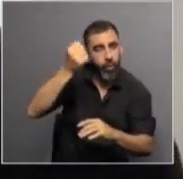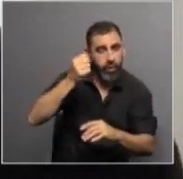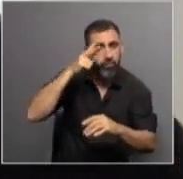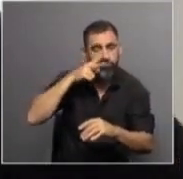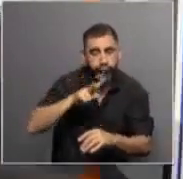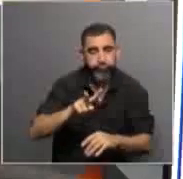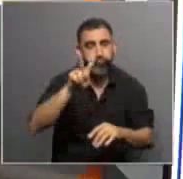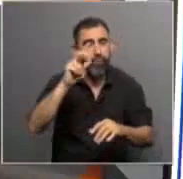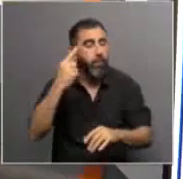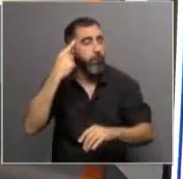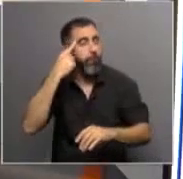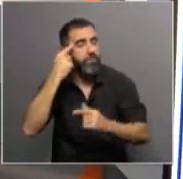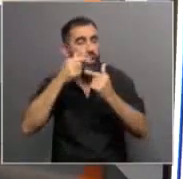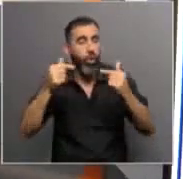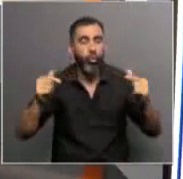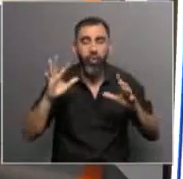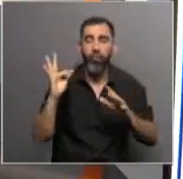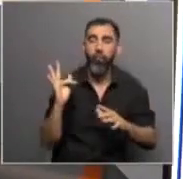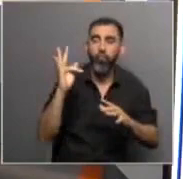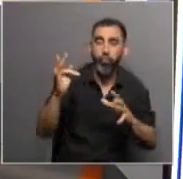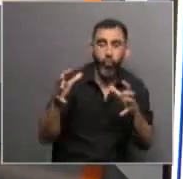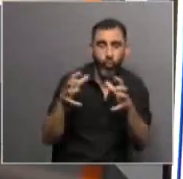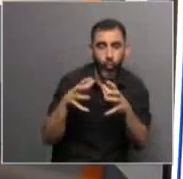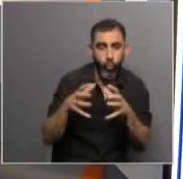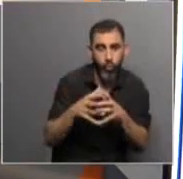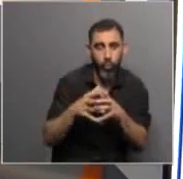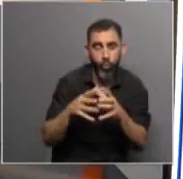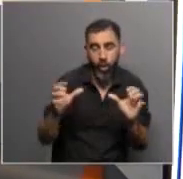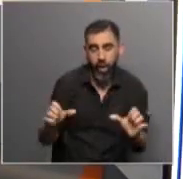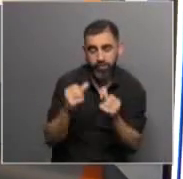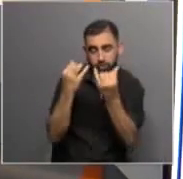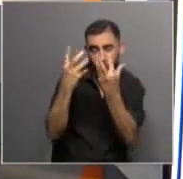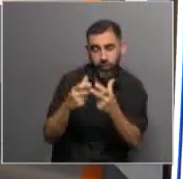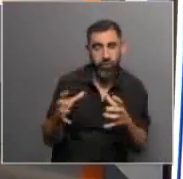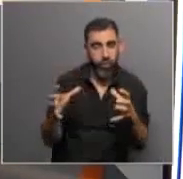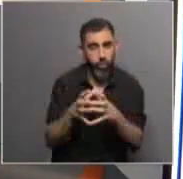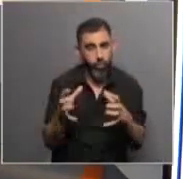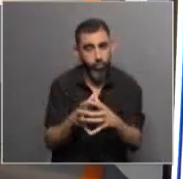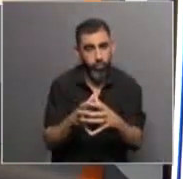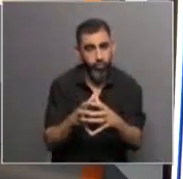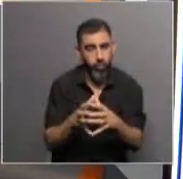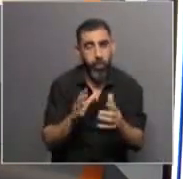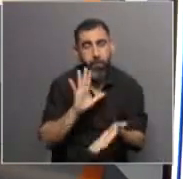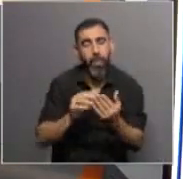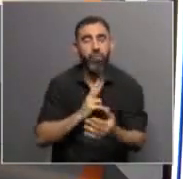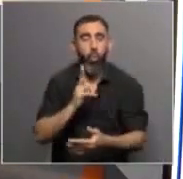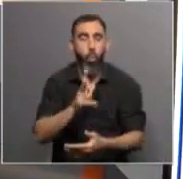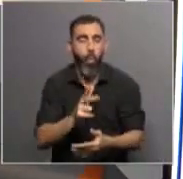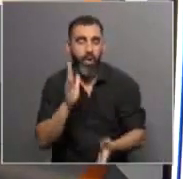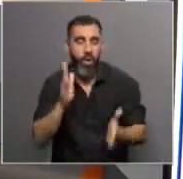mirada, pensar cosas colectivamente, construir sentido en grupo. Es mucho más humana que